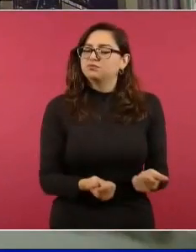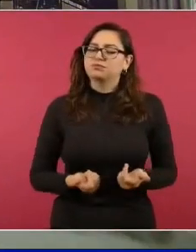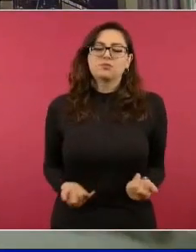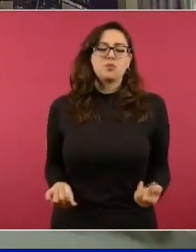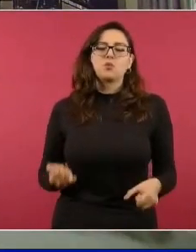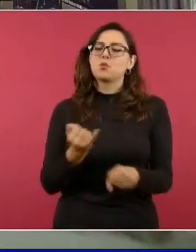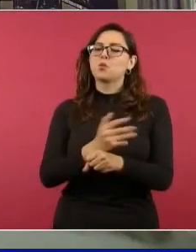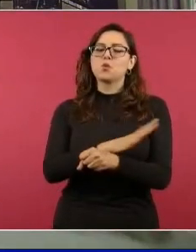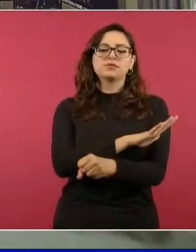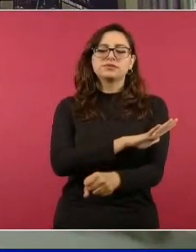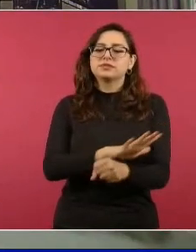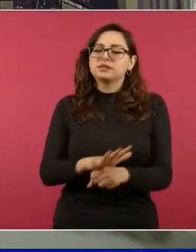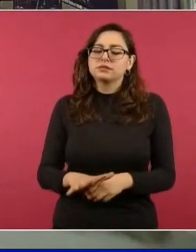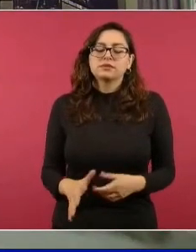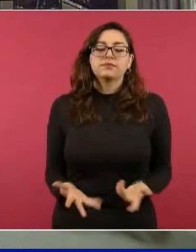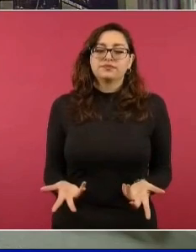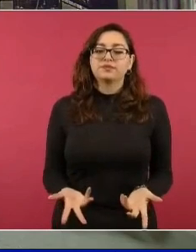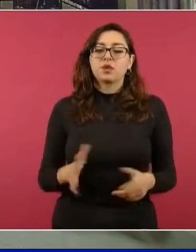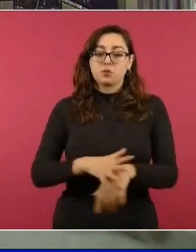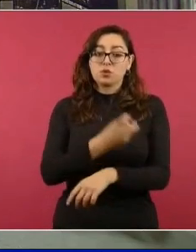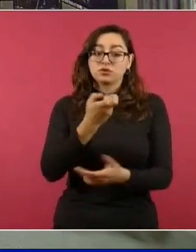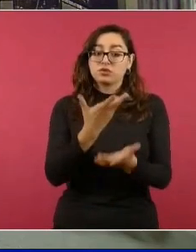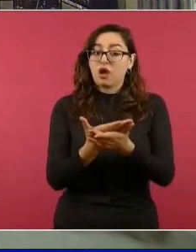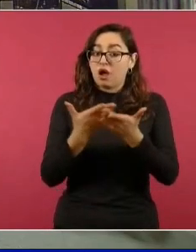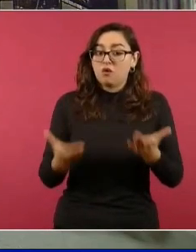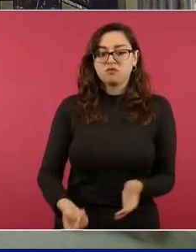entregar los apoyos de manera directa a la gente,